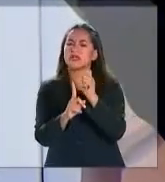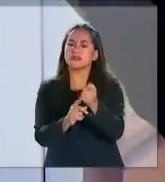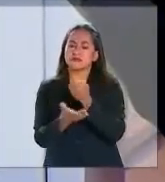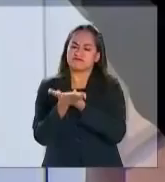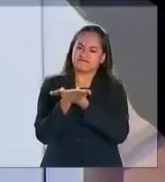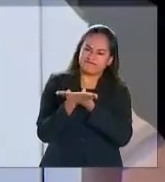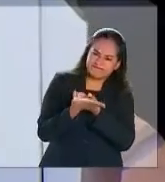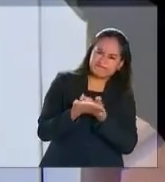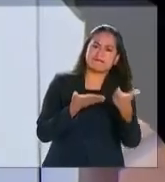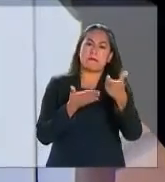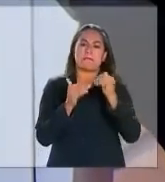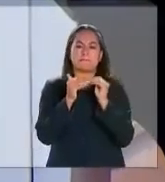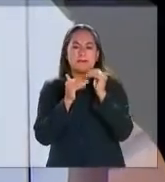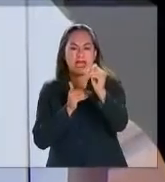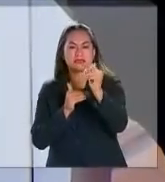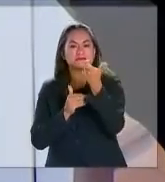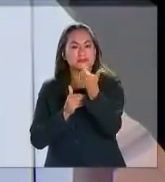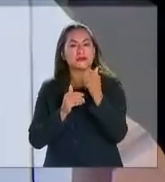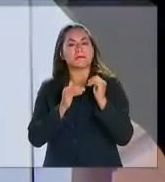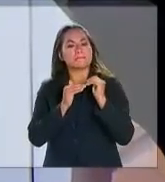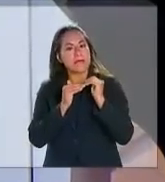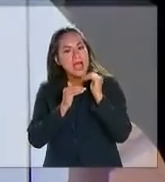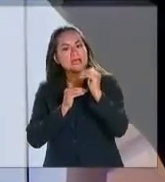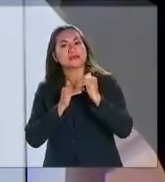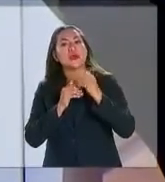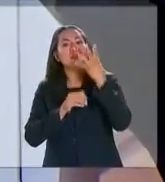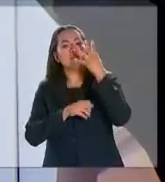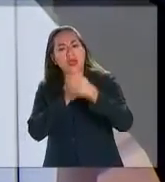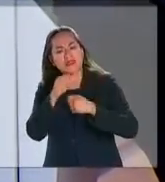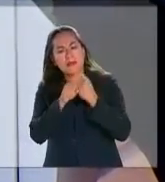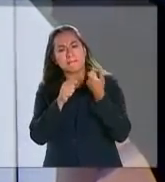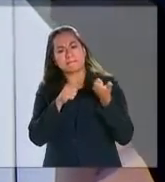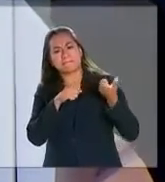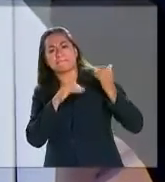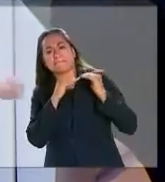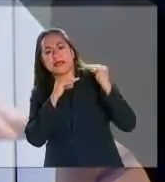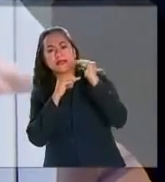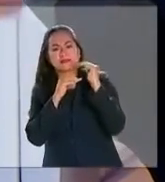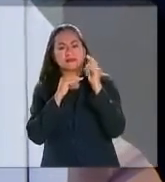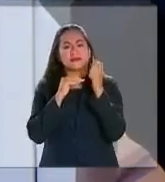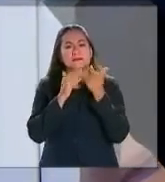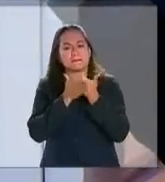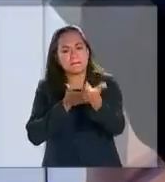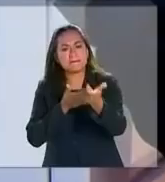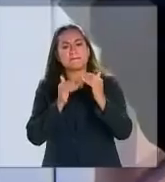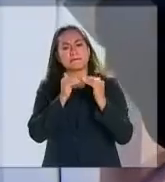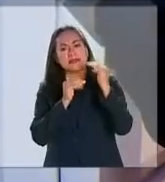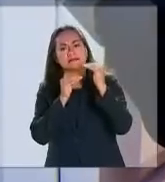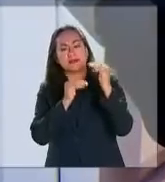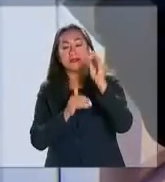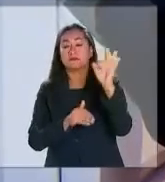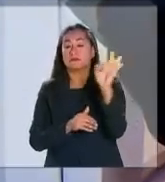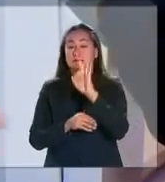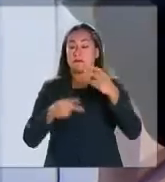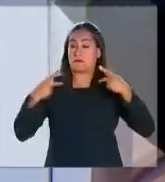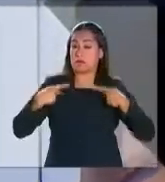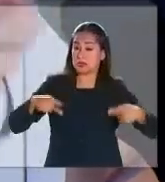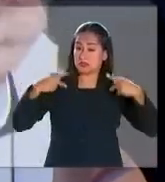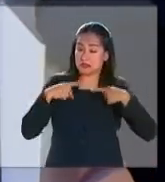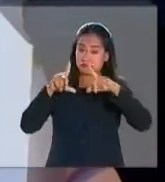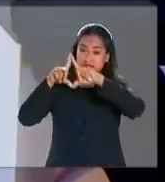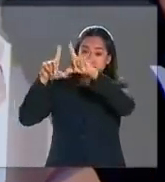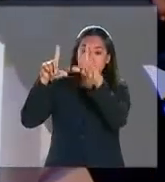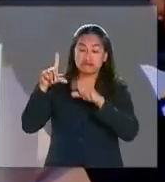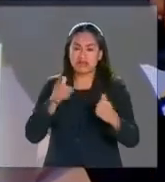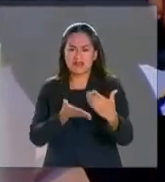cuatro años del gobierno duplicarlo y segunda toda la gente en méxico que gana menos de 10 mil pesos estamos hablando de